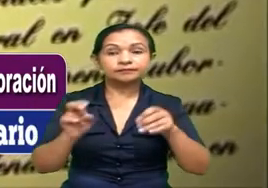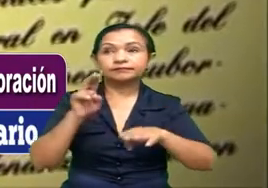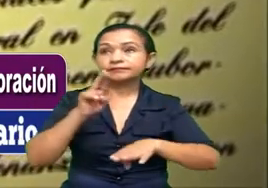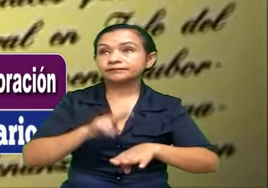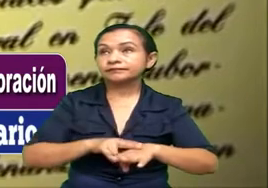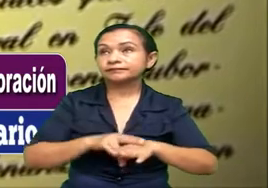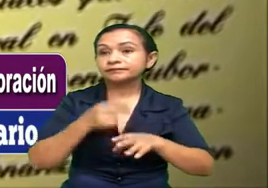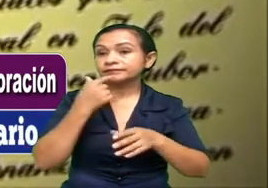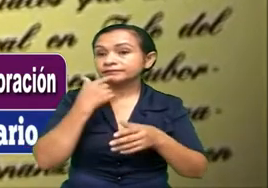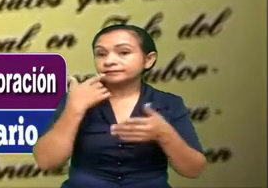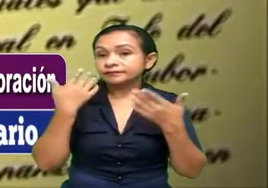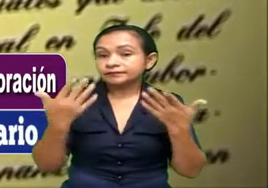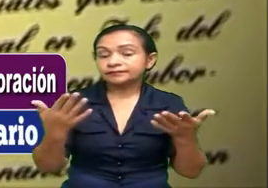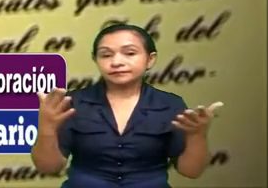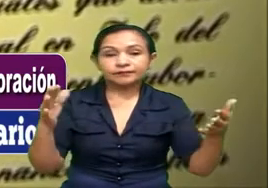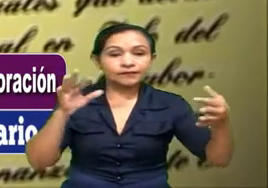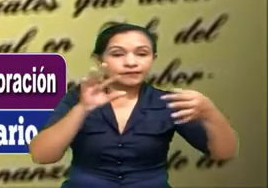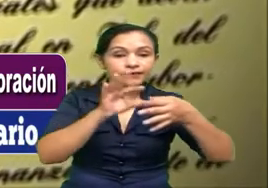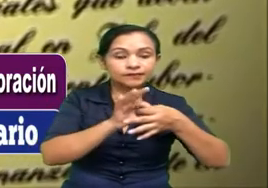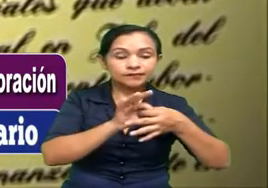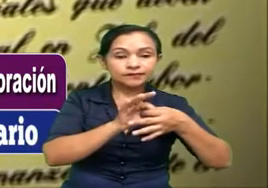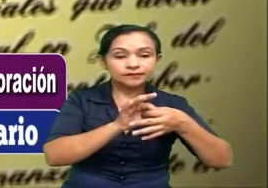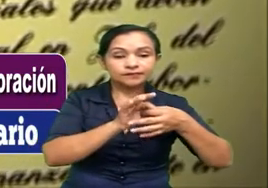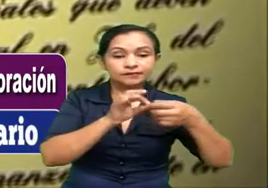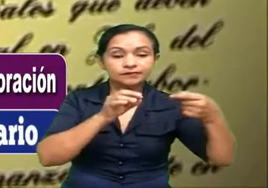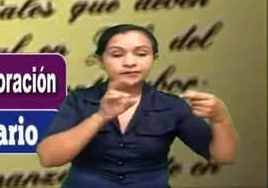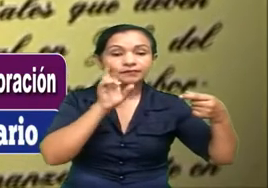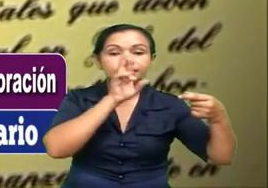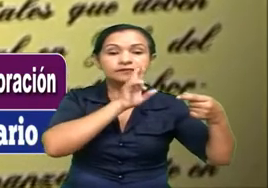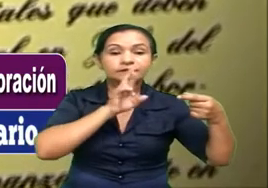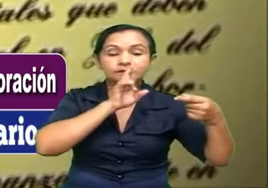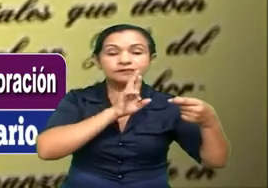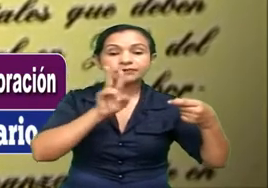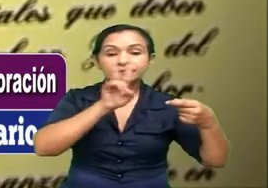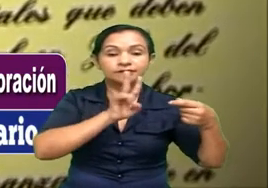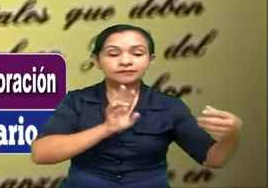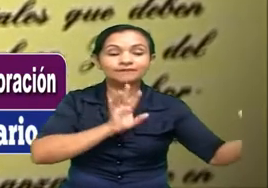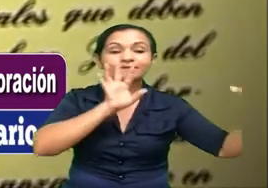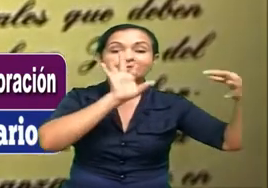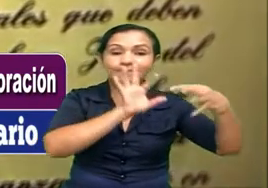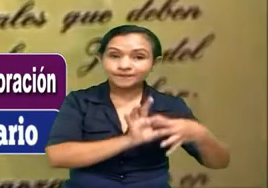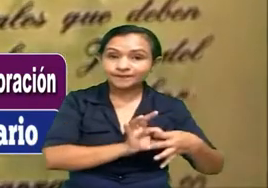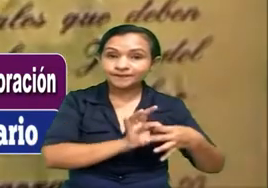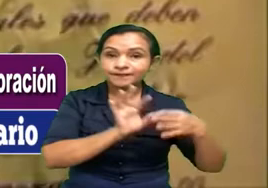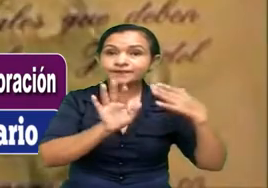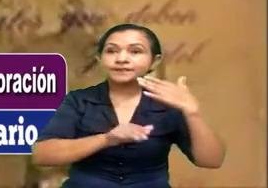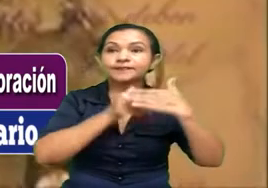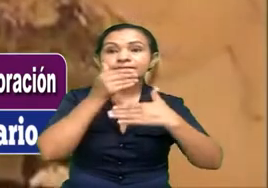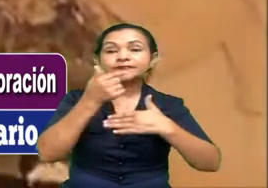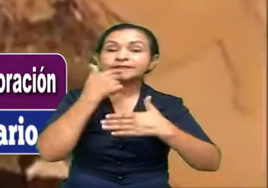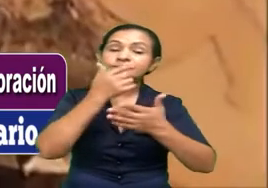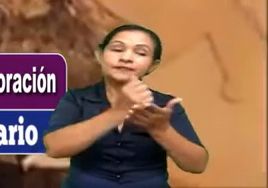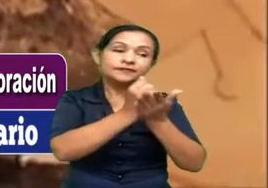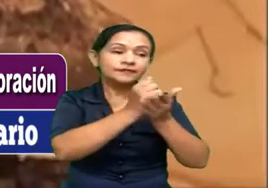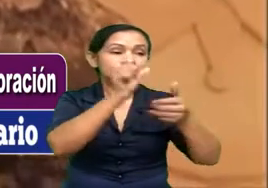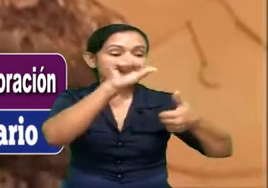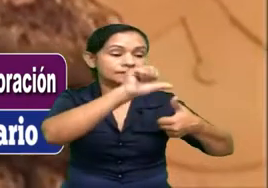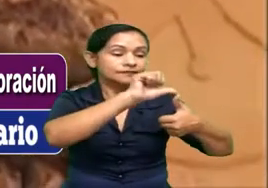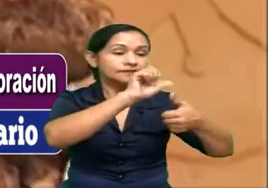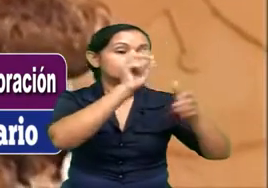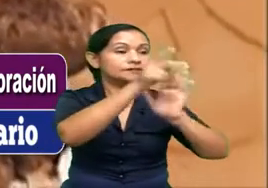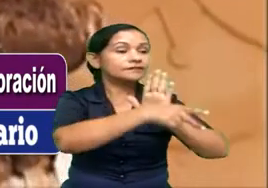¿Por qué? Porque se juntan los liberales y los conservadores, y posteriormente piden la ayuda de